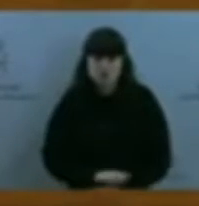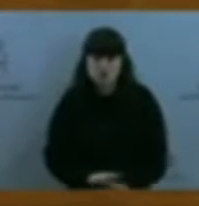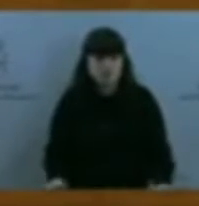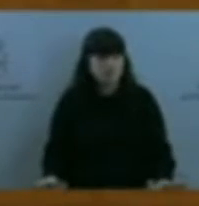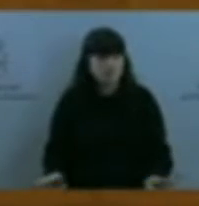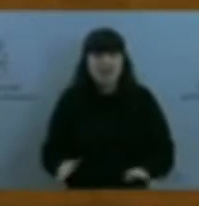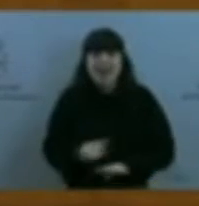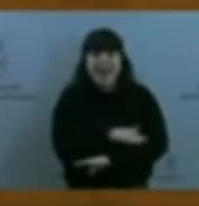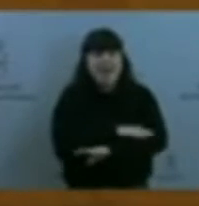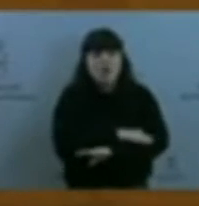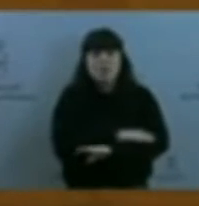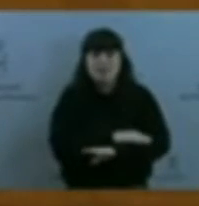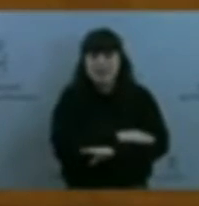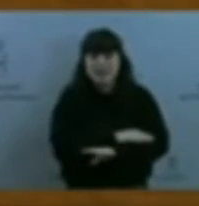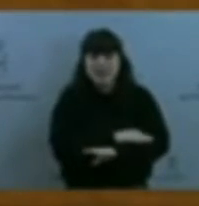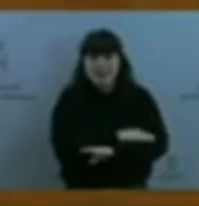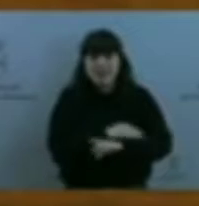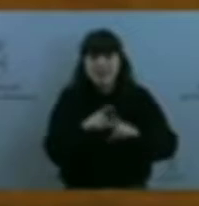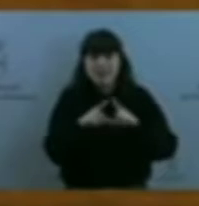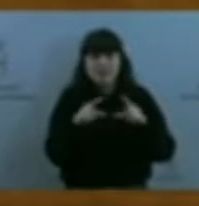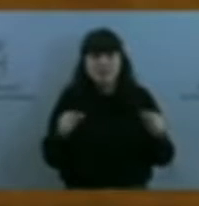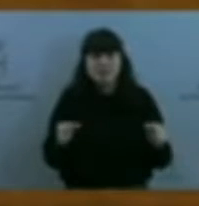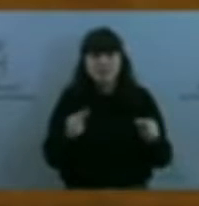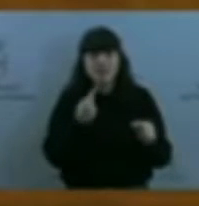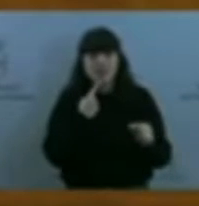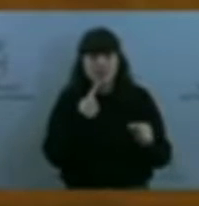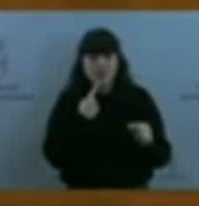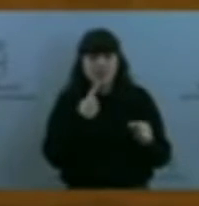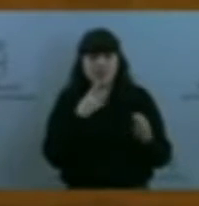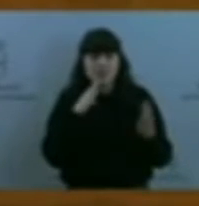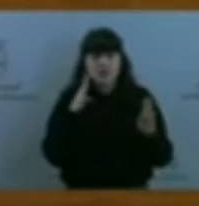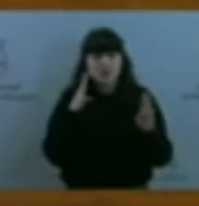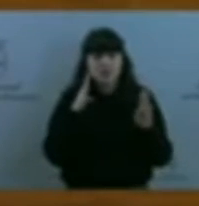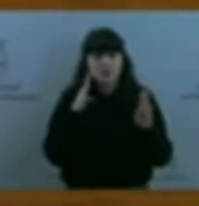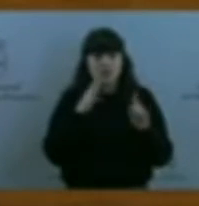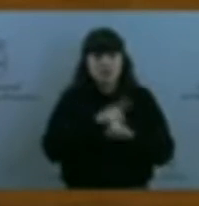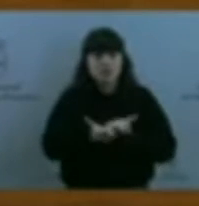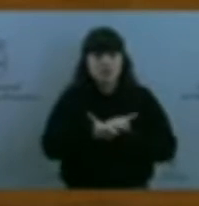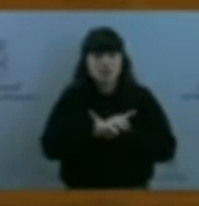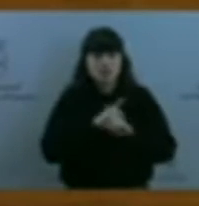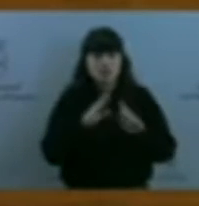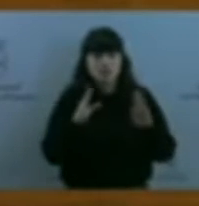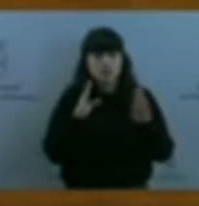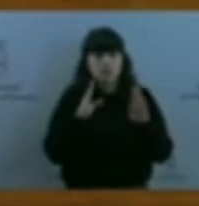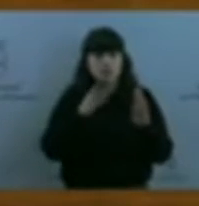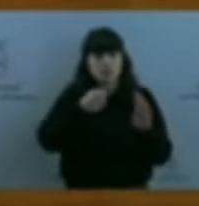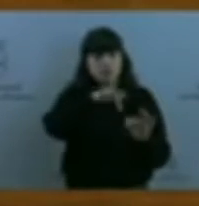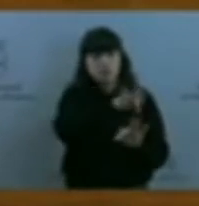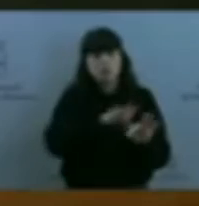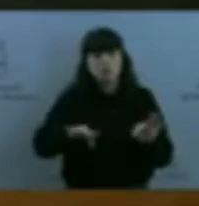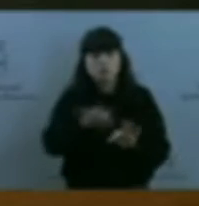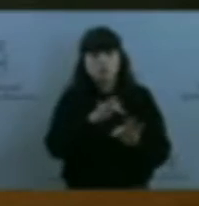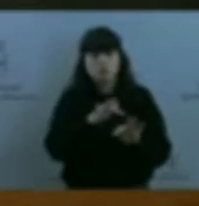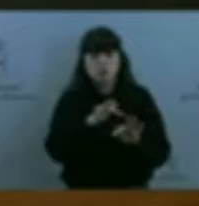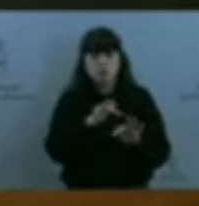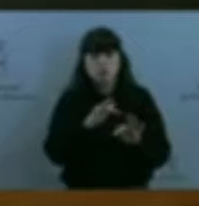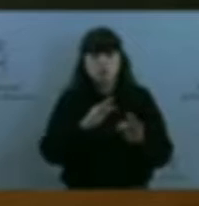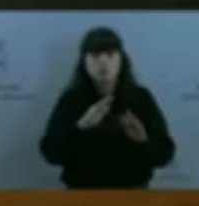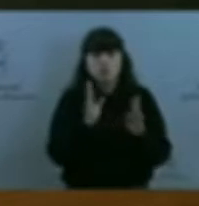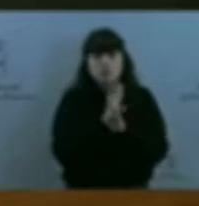o no, que eso sería otro tema del que hablar, sean una medida eficaz y nunca las ha encontrado ni útiles ni necesarias.